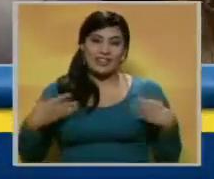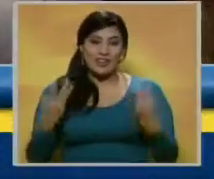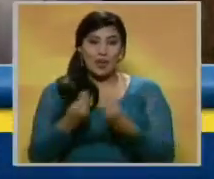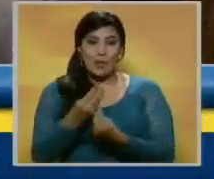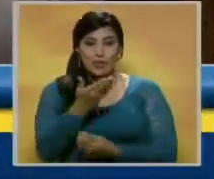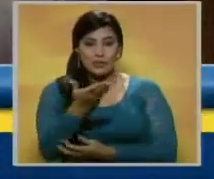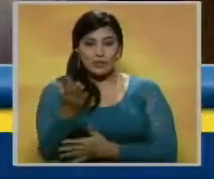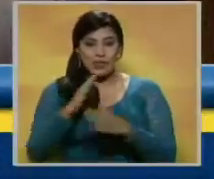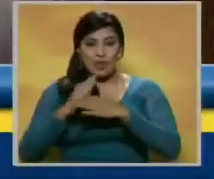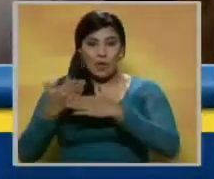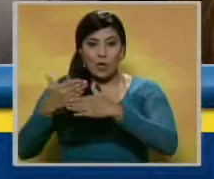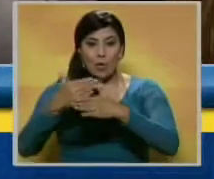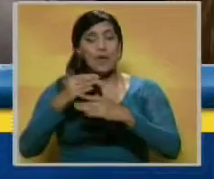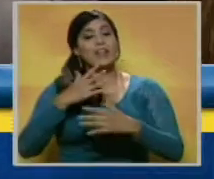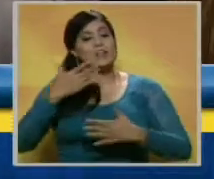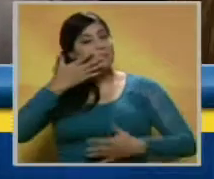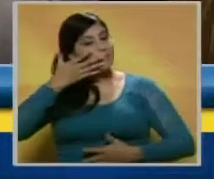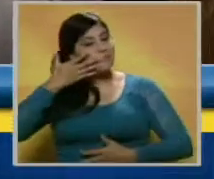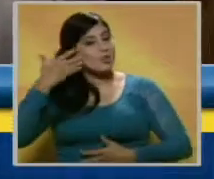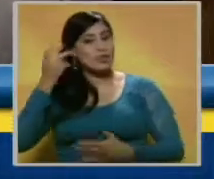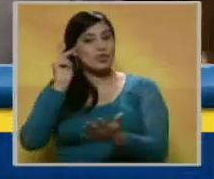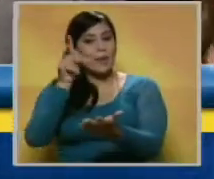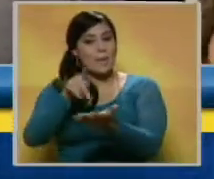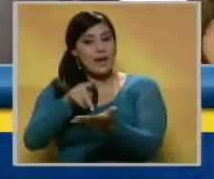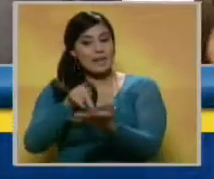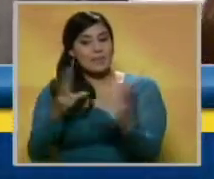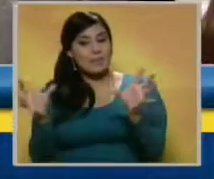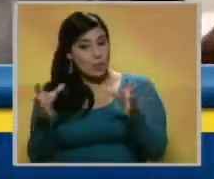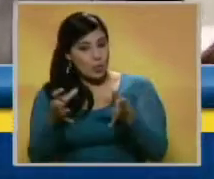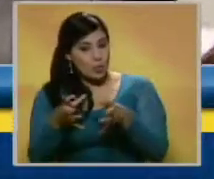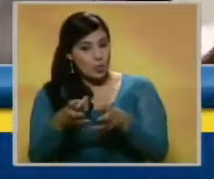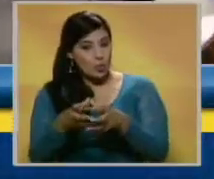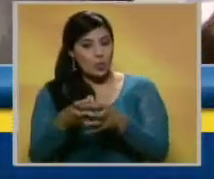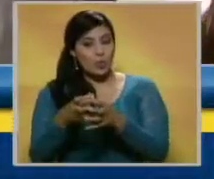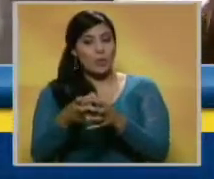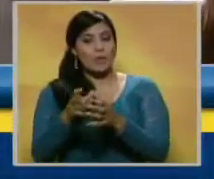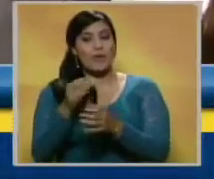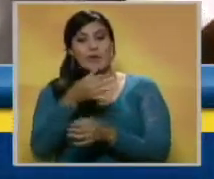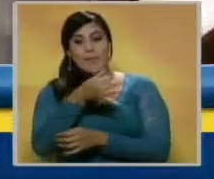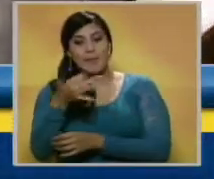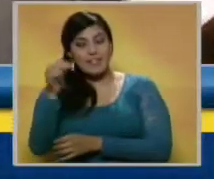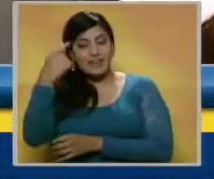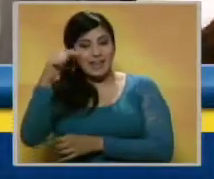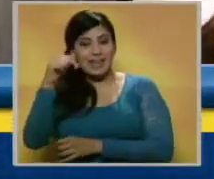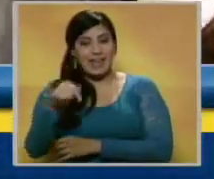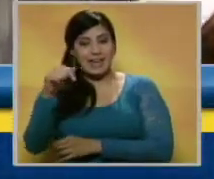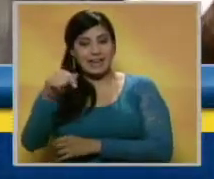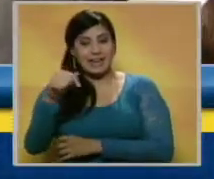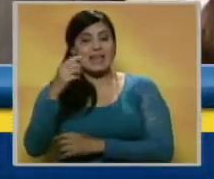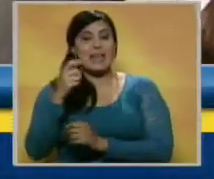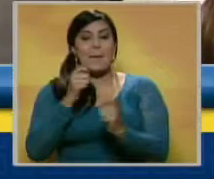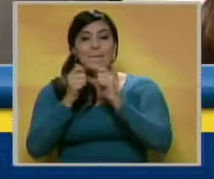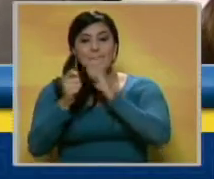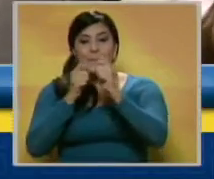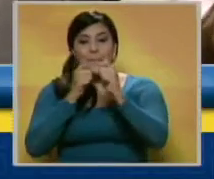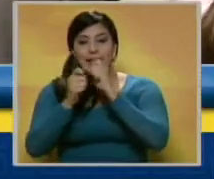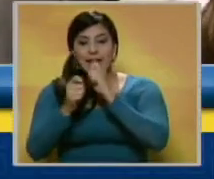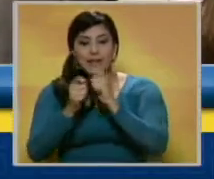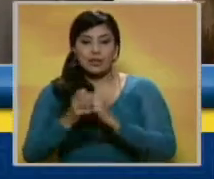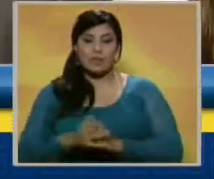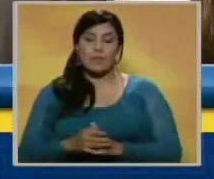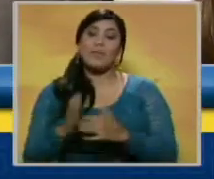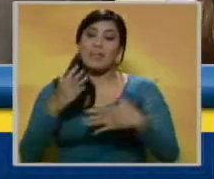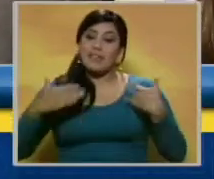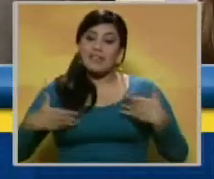y orgullosísimos de pertenecer a este grupo y el talento que hay aquí como el periodismo. Y